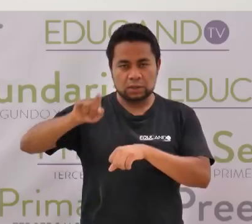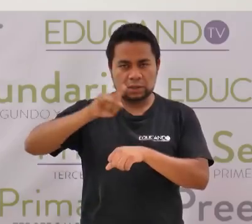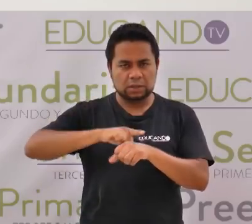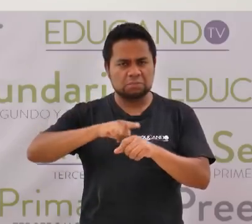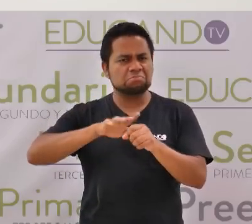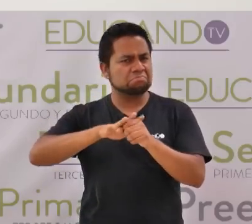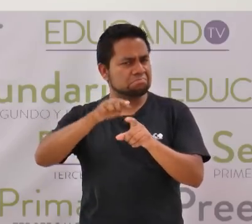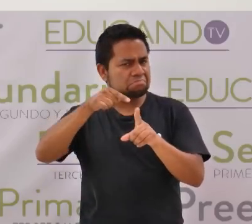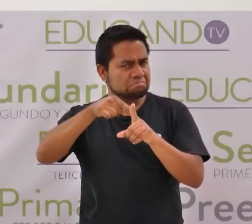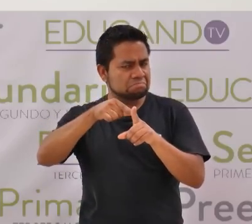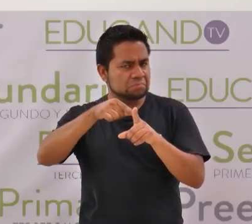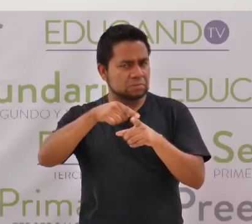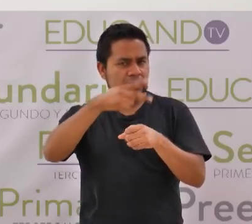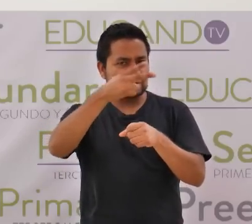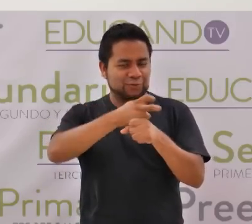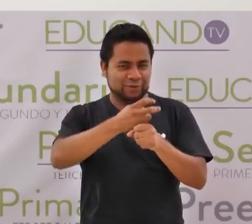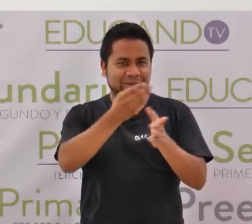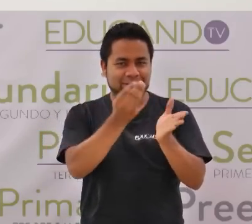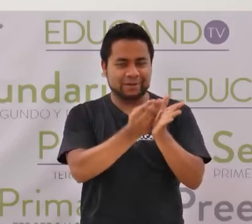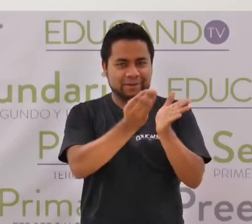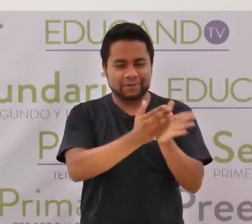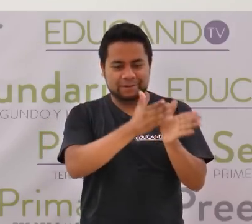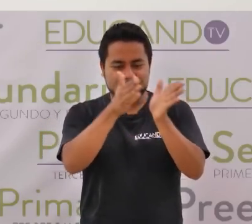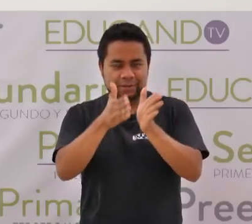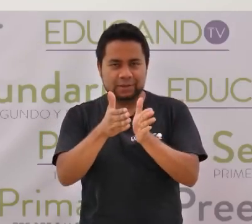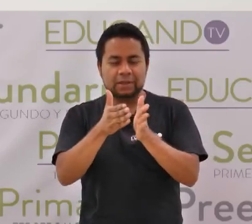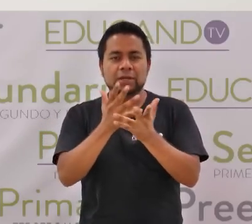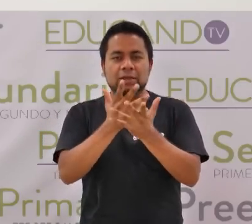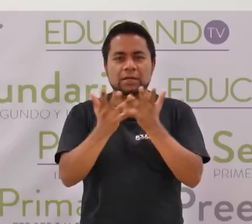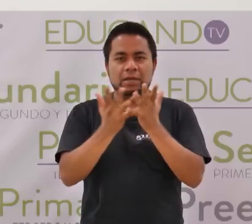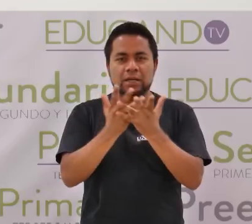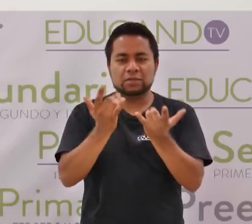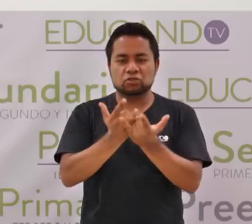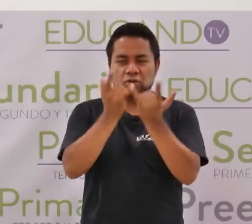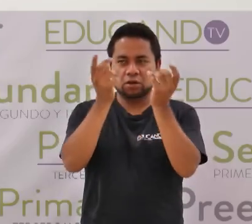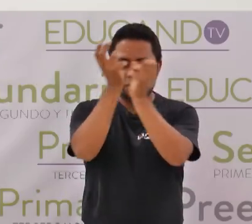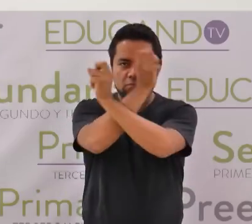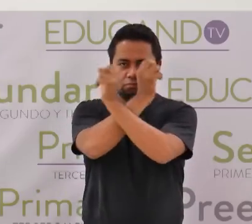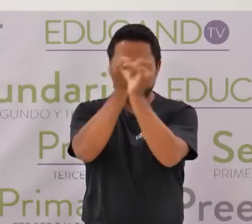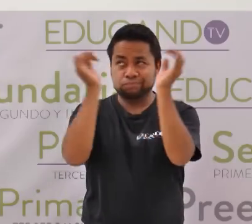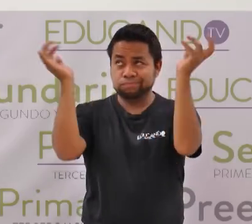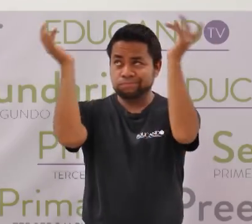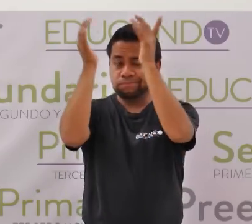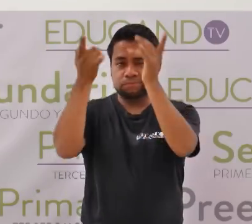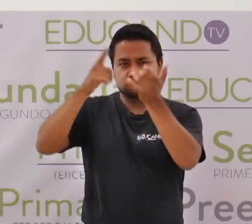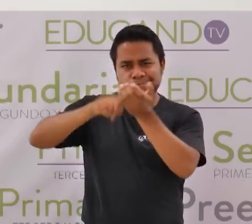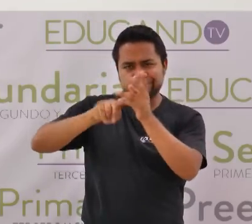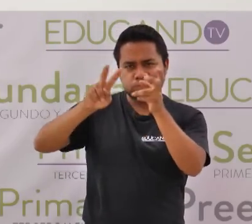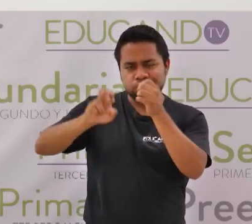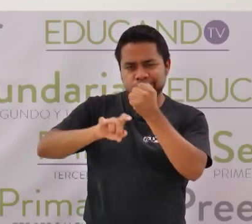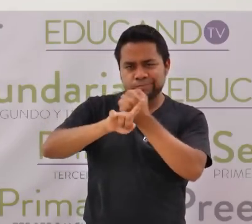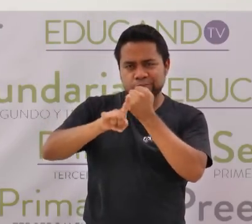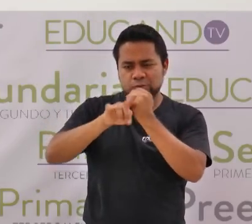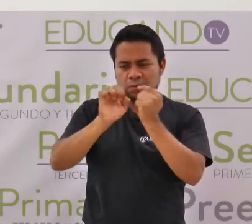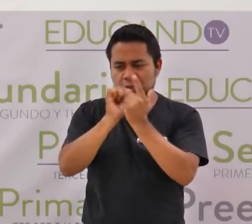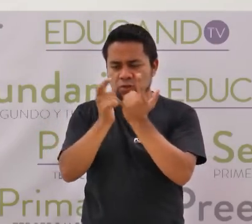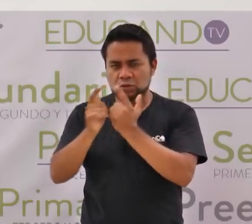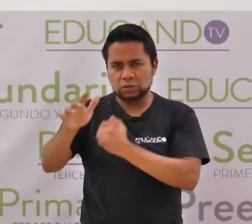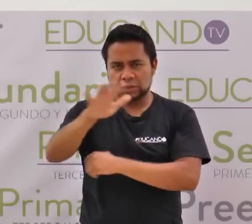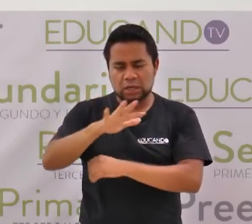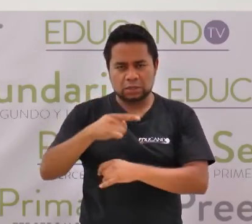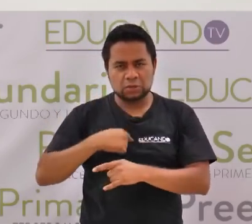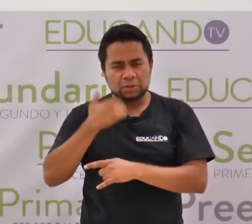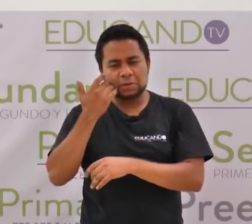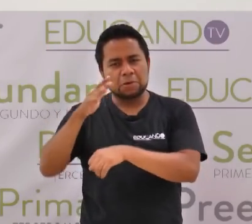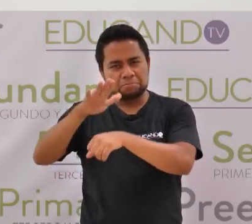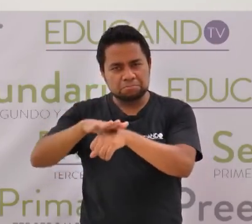hoy, el cual es la segunda sesión de elaborar una historieta de un problema social, quiero invitarlos a todos y a